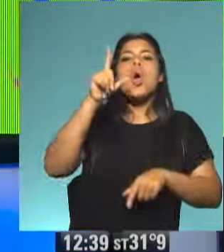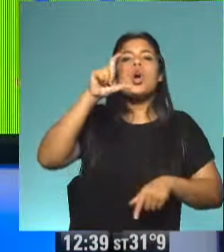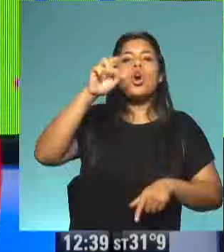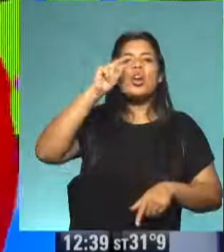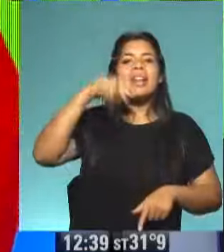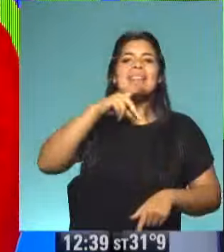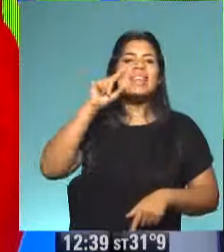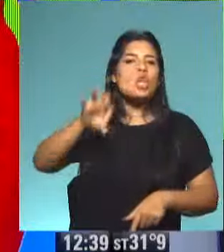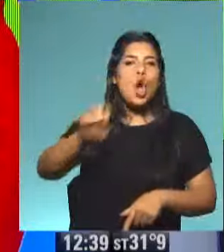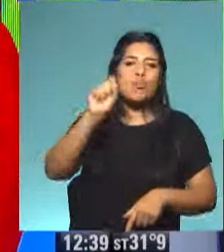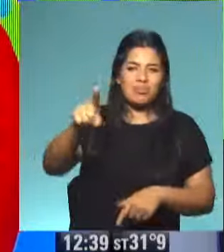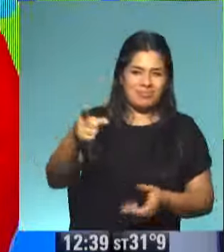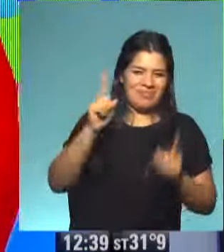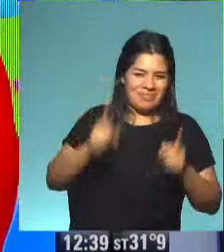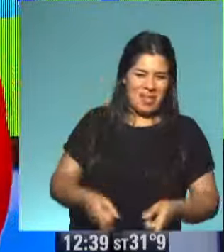Marina.